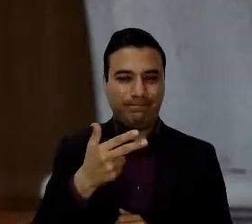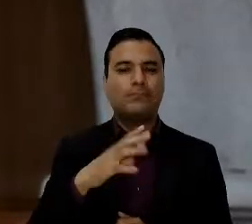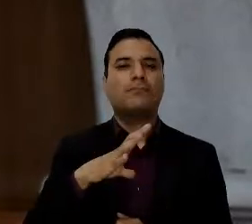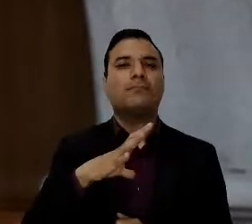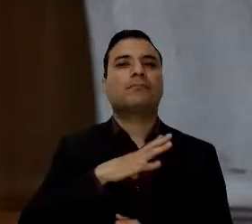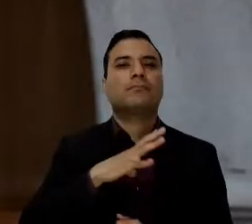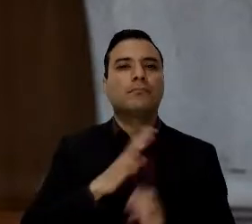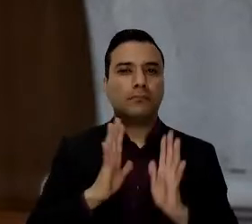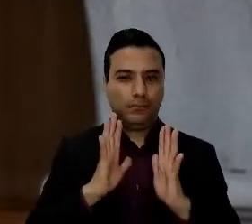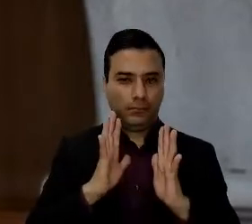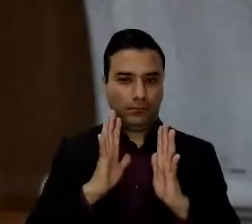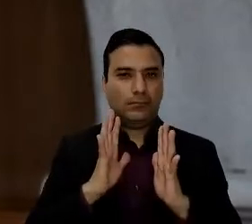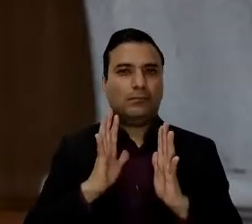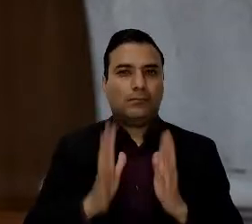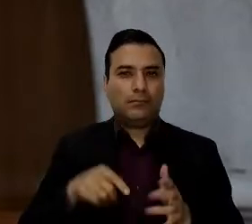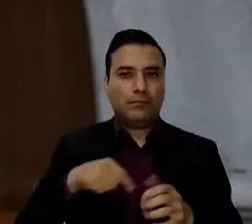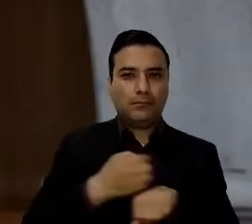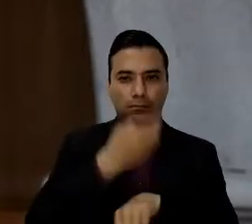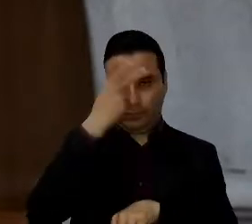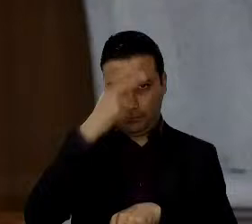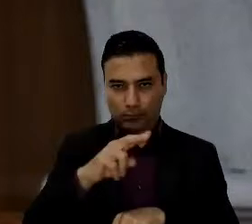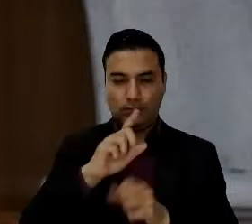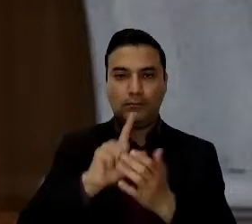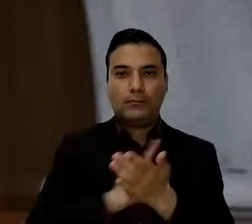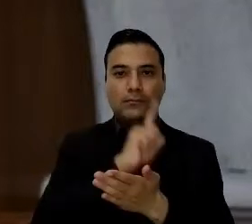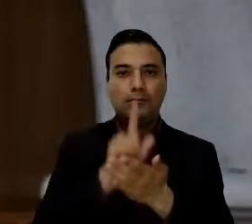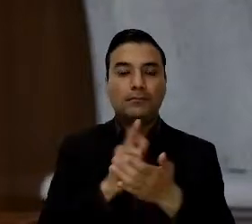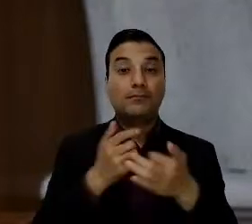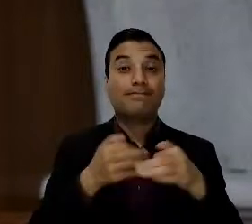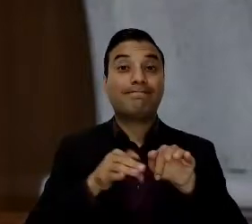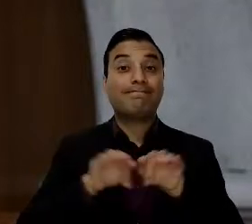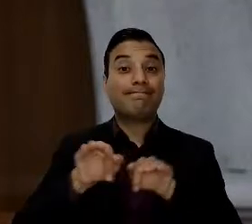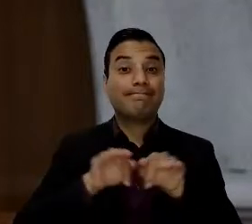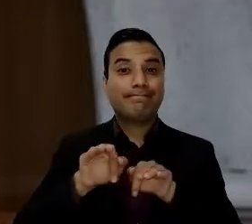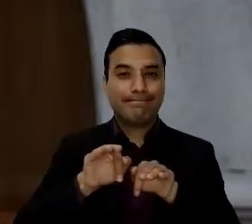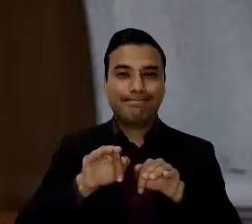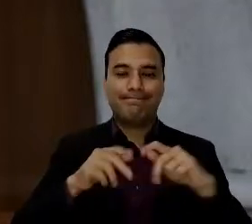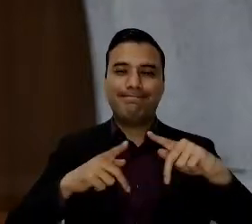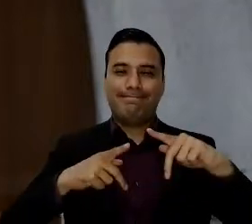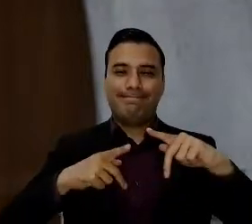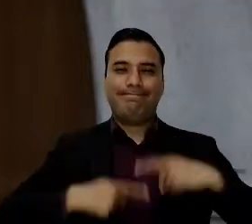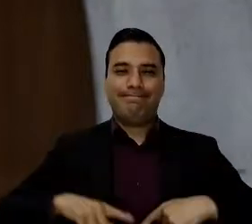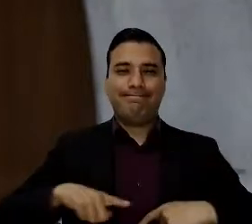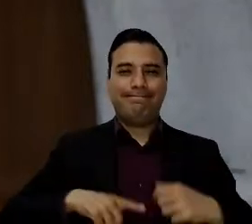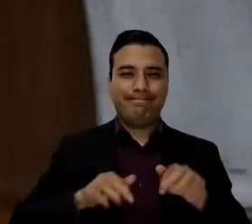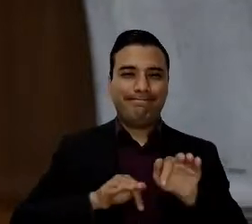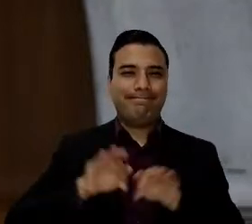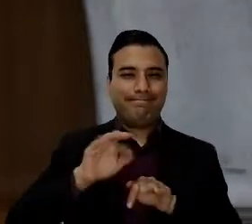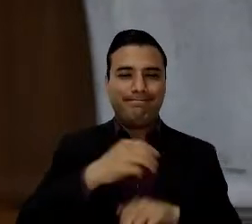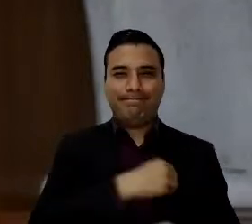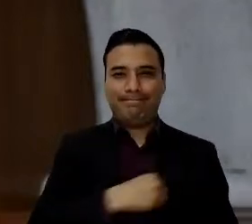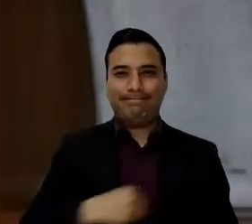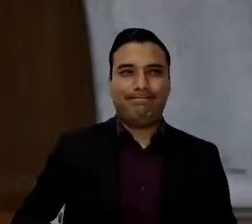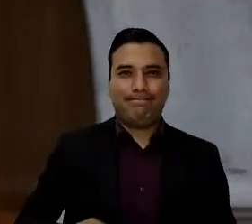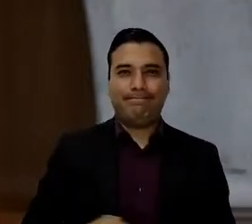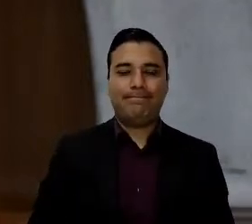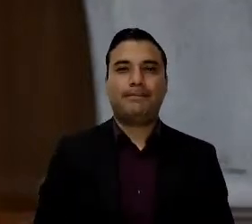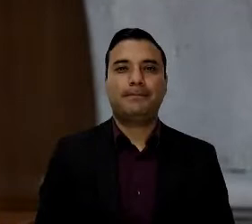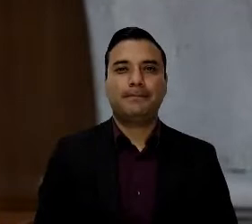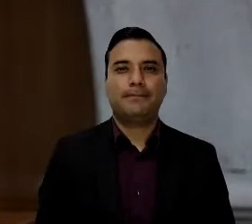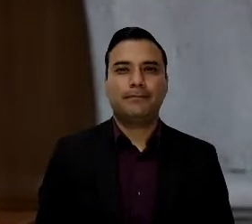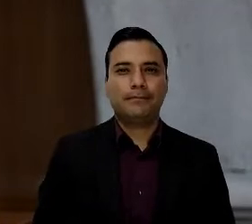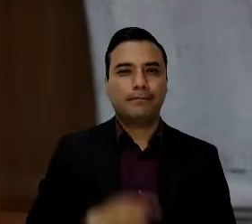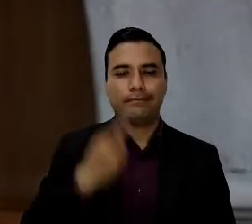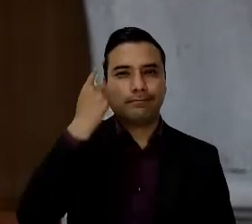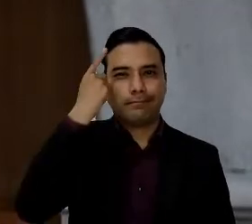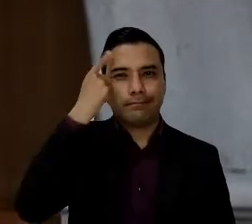se expidió en nuestra entidad la Ley del Trabajo de los Servidores del Estado y municipios, a